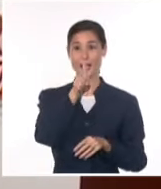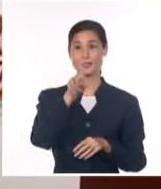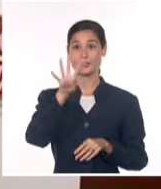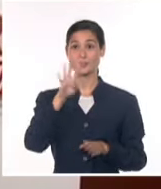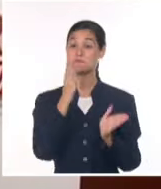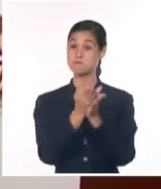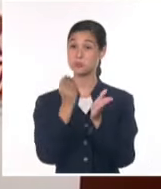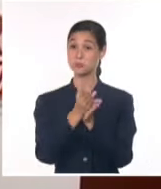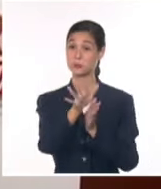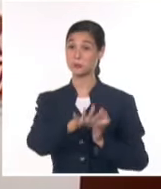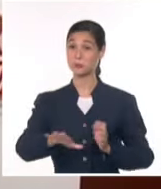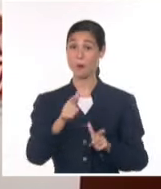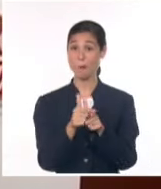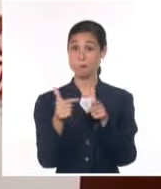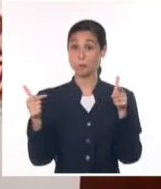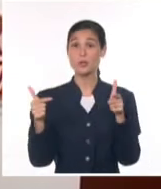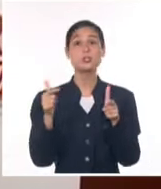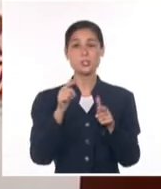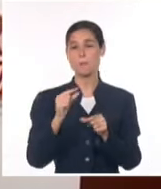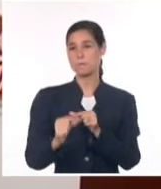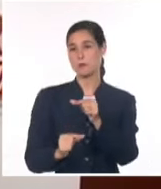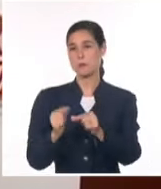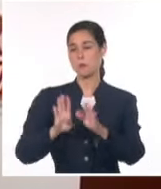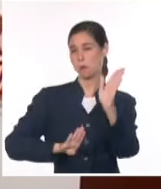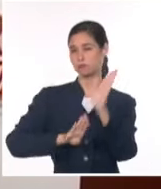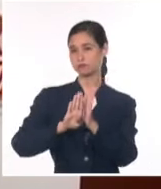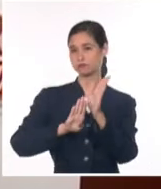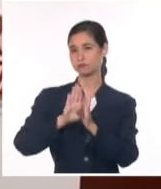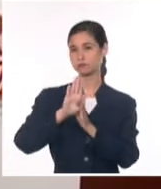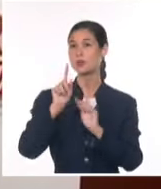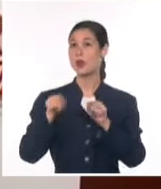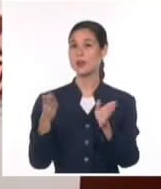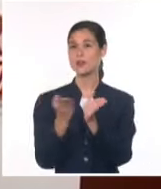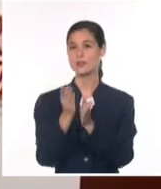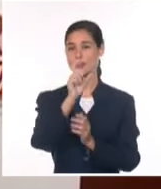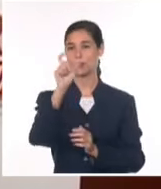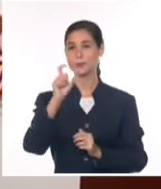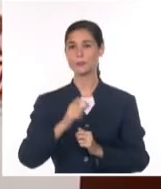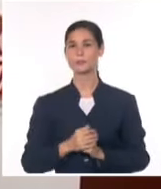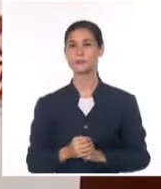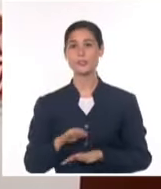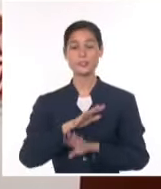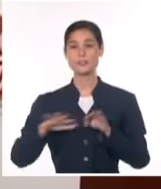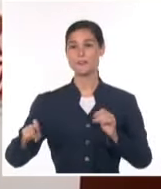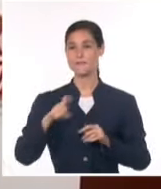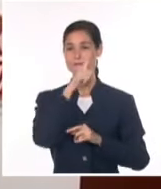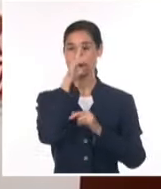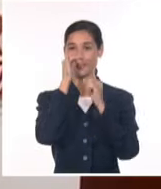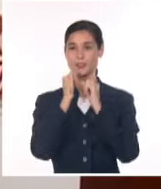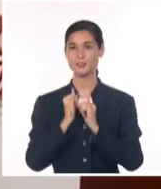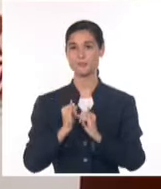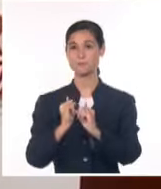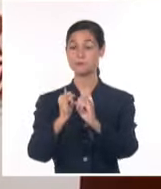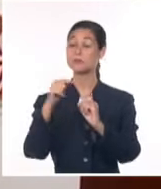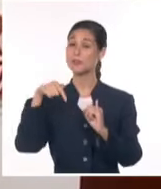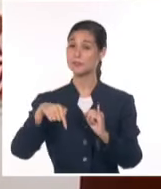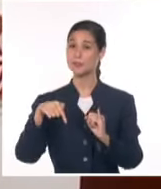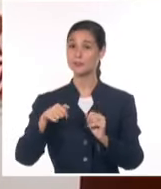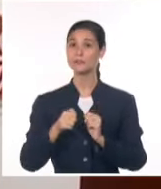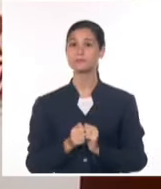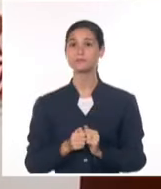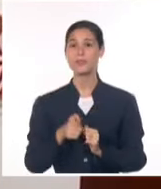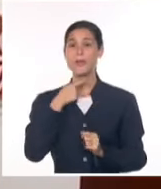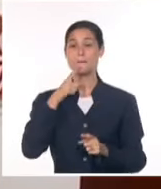educandos. Avanza el proceso de recuperación, sin dudas, en el sector de la educación. Con esta información, pues concluimos nuestro contacto con la emisión